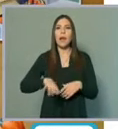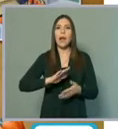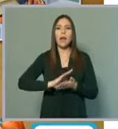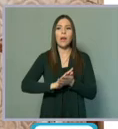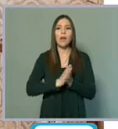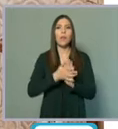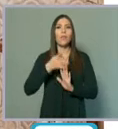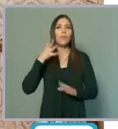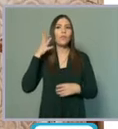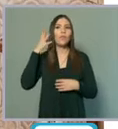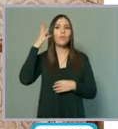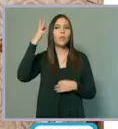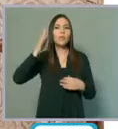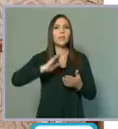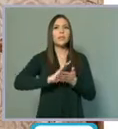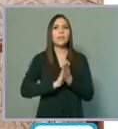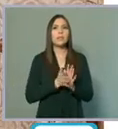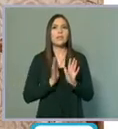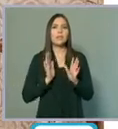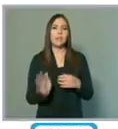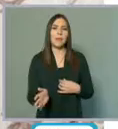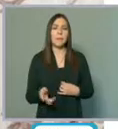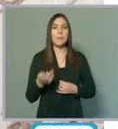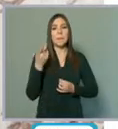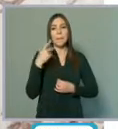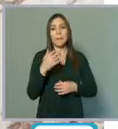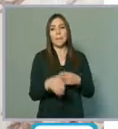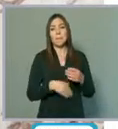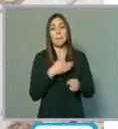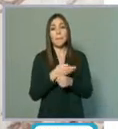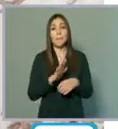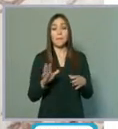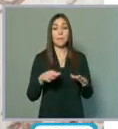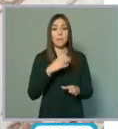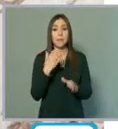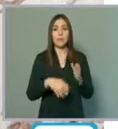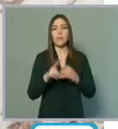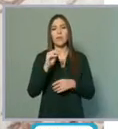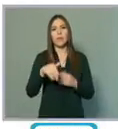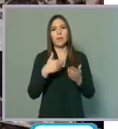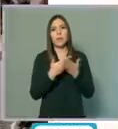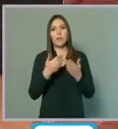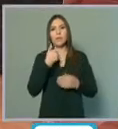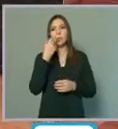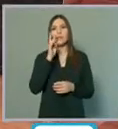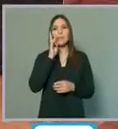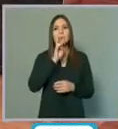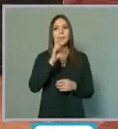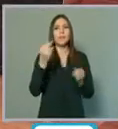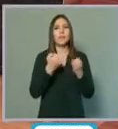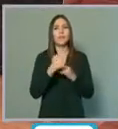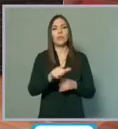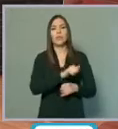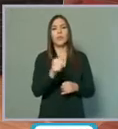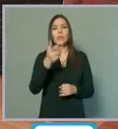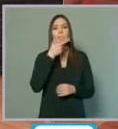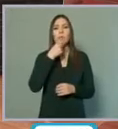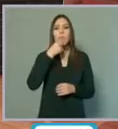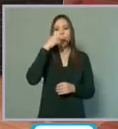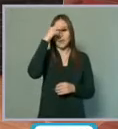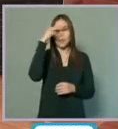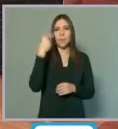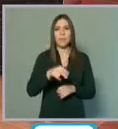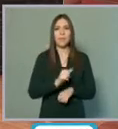llegamos al futuro, quizás. Y bueno, un poco no quiero dejar, digamos, de cerrar la sección. Cerremos la sección mirando también la obra de un mexicano,